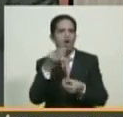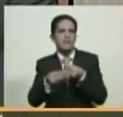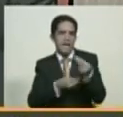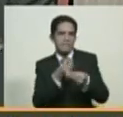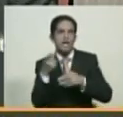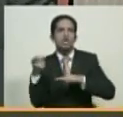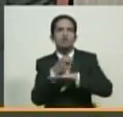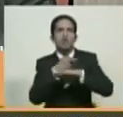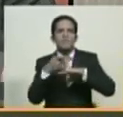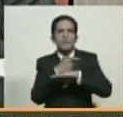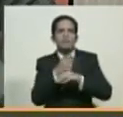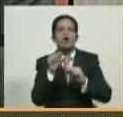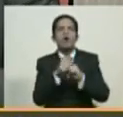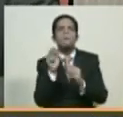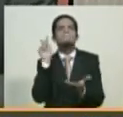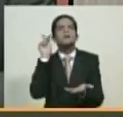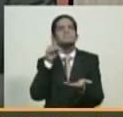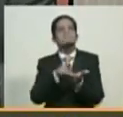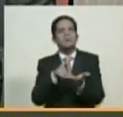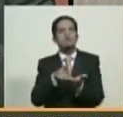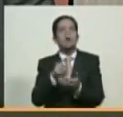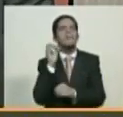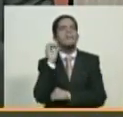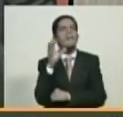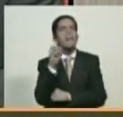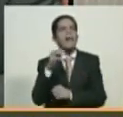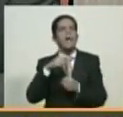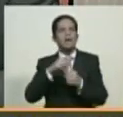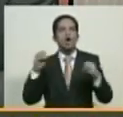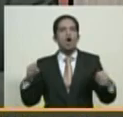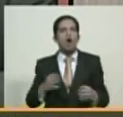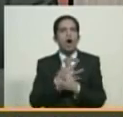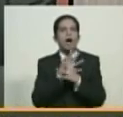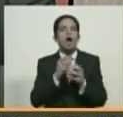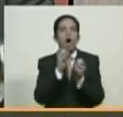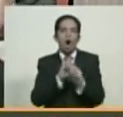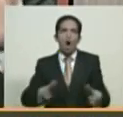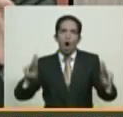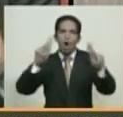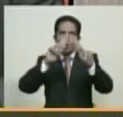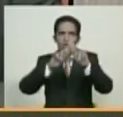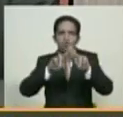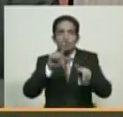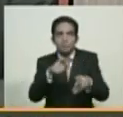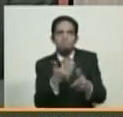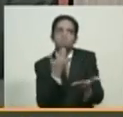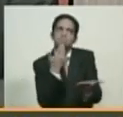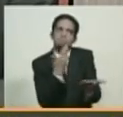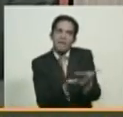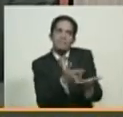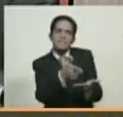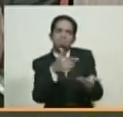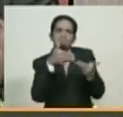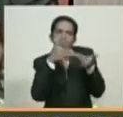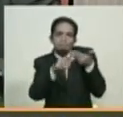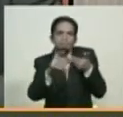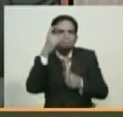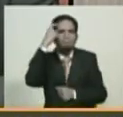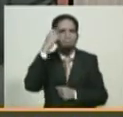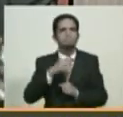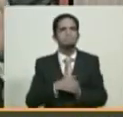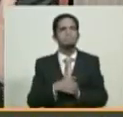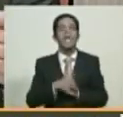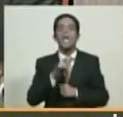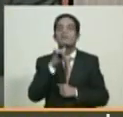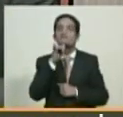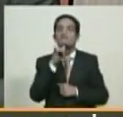través de su participación en la Asamblea General de la Organización de Naciones Unidas, una de las propuestas que será exigida en los próximos días. La